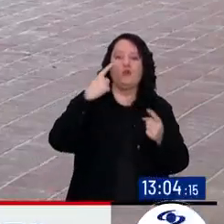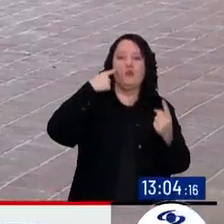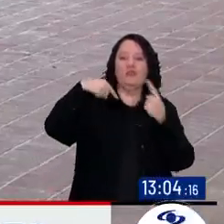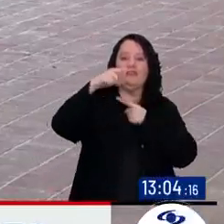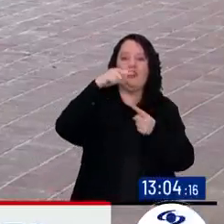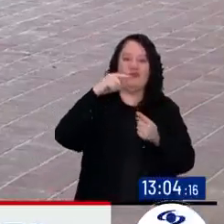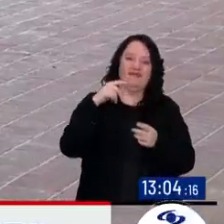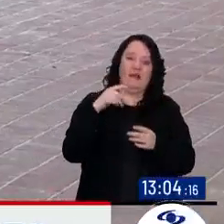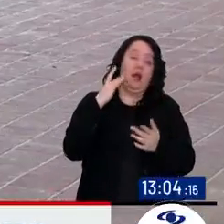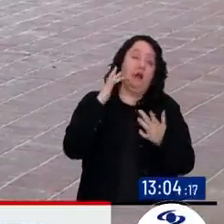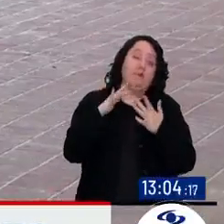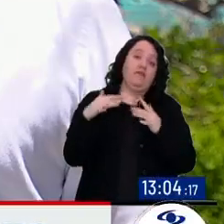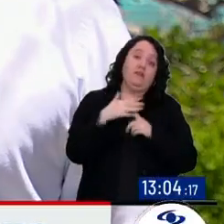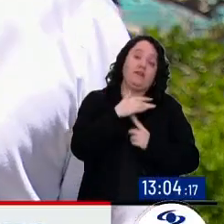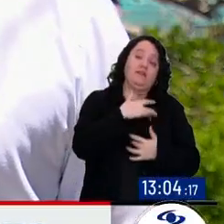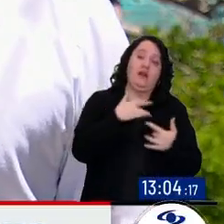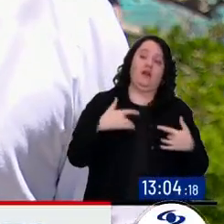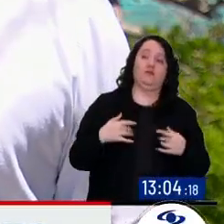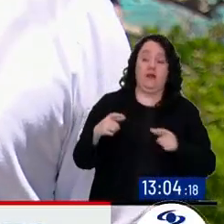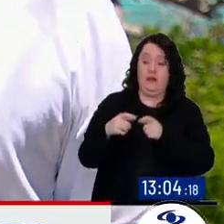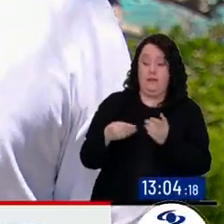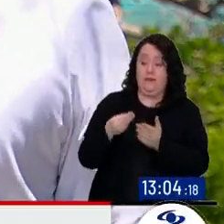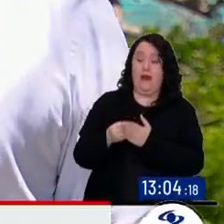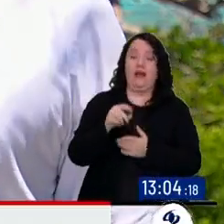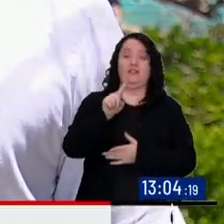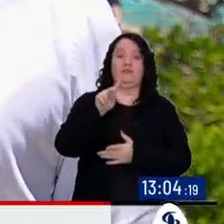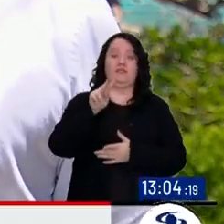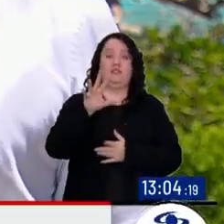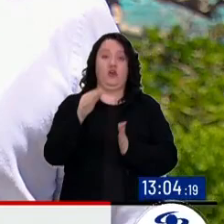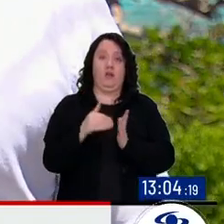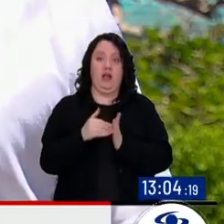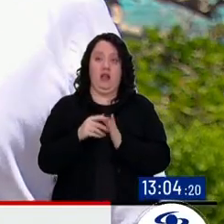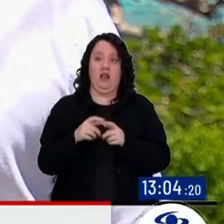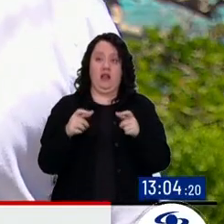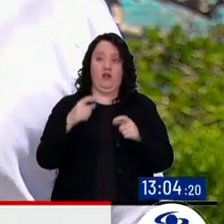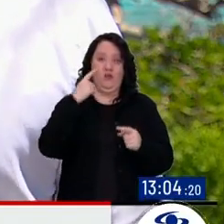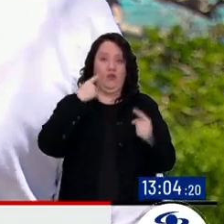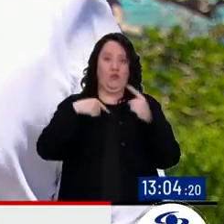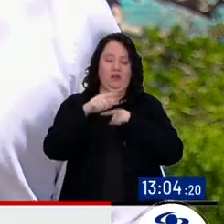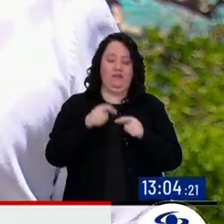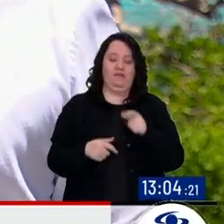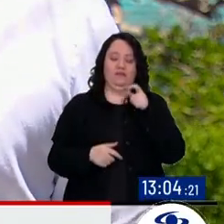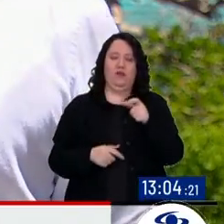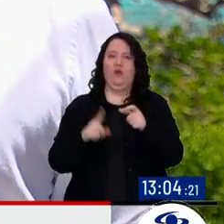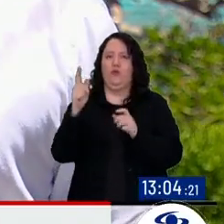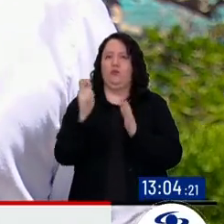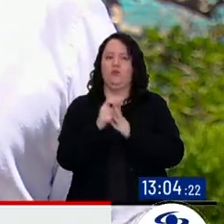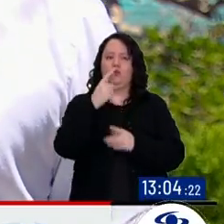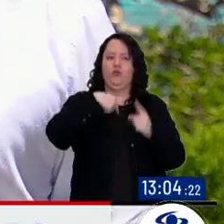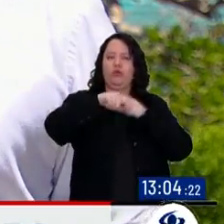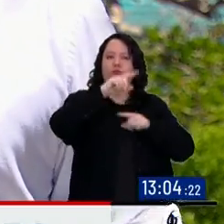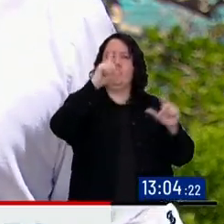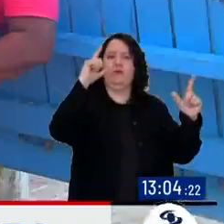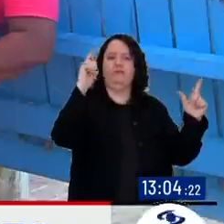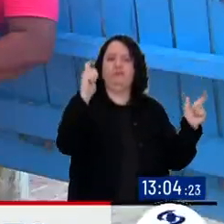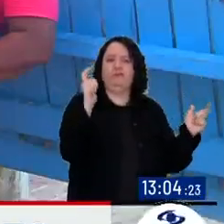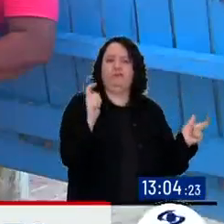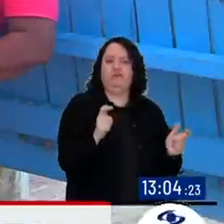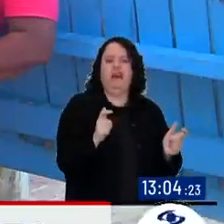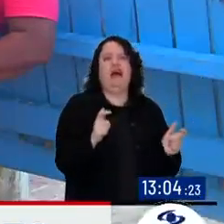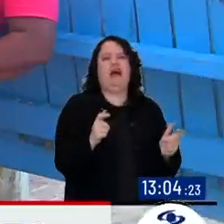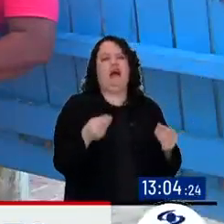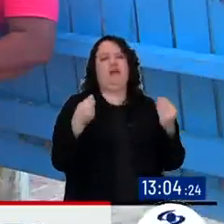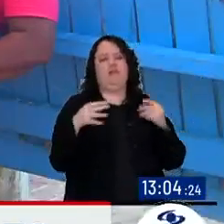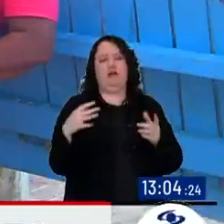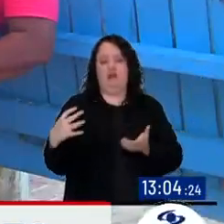La tarjeta de turismo vale 125 mil pesos. Y esto representa, a raíz del decrecimiento del turismo en un 60%, también la pérdida de